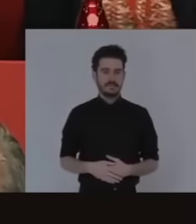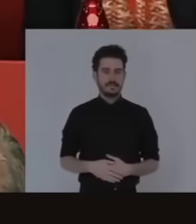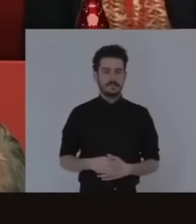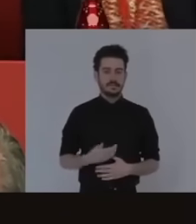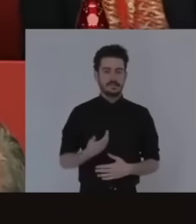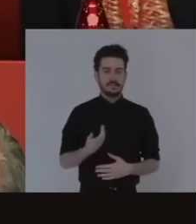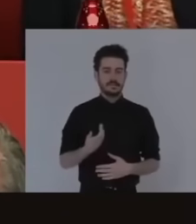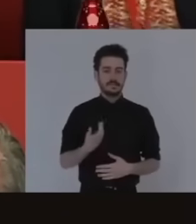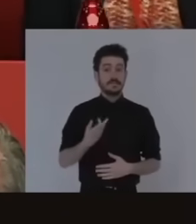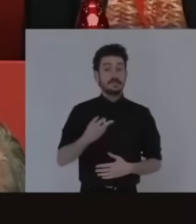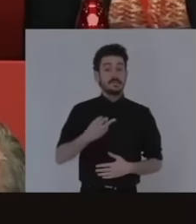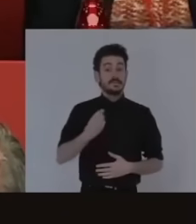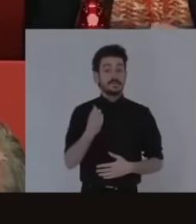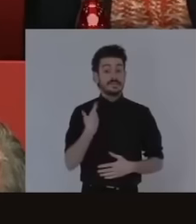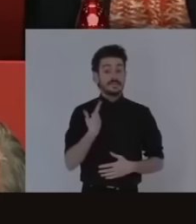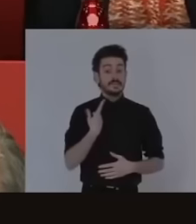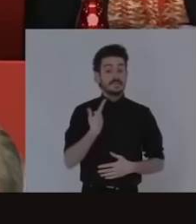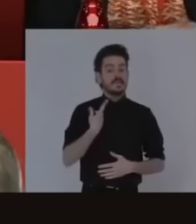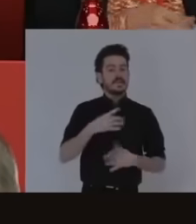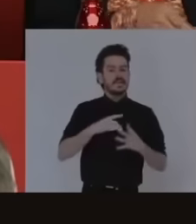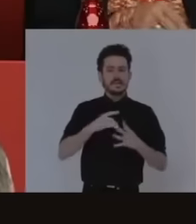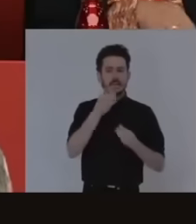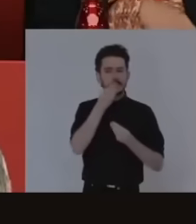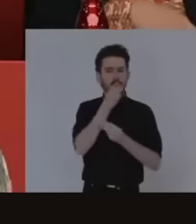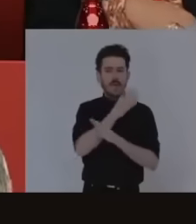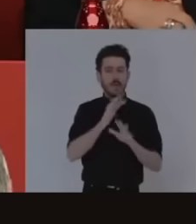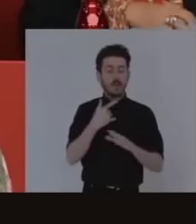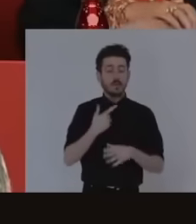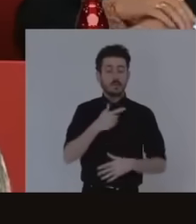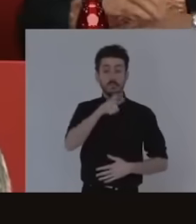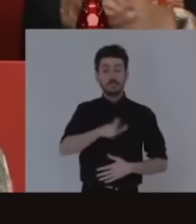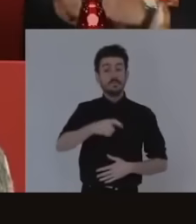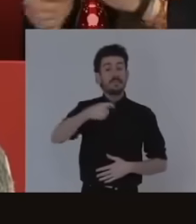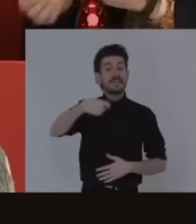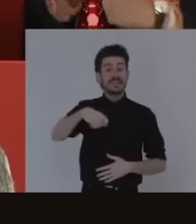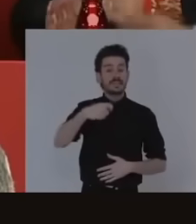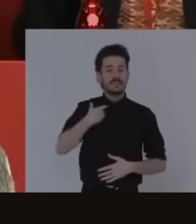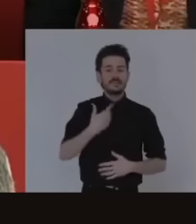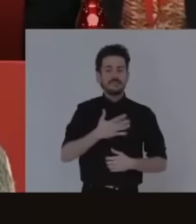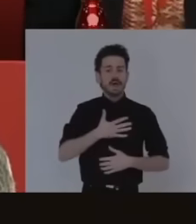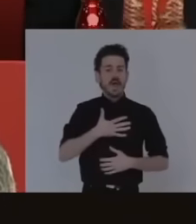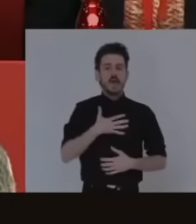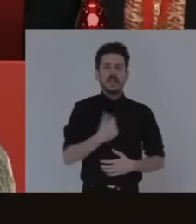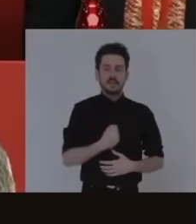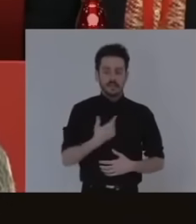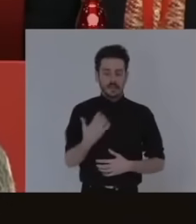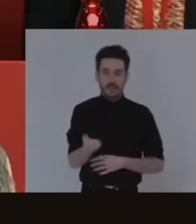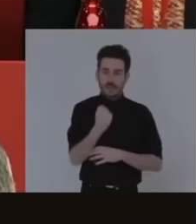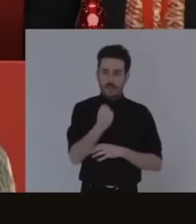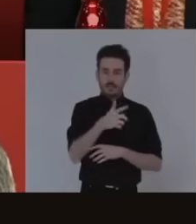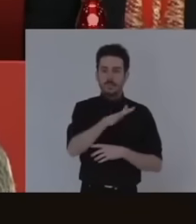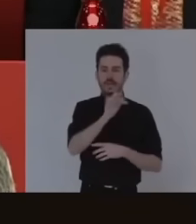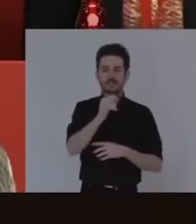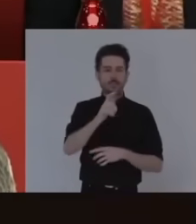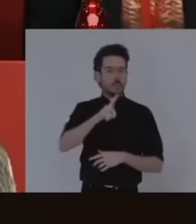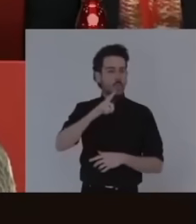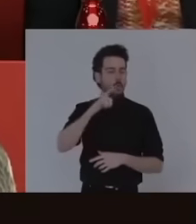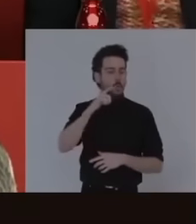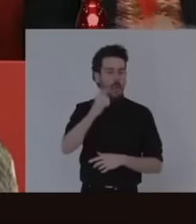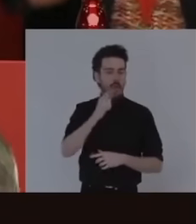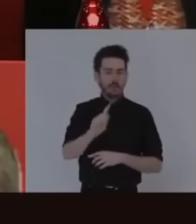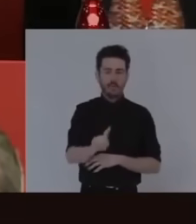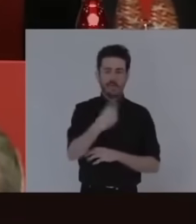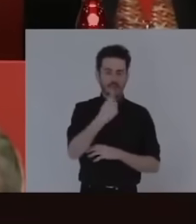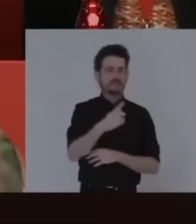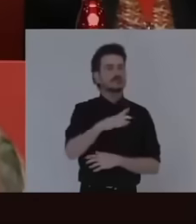valiente. Más enérgico. El enérgico. Más decidido. Y al guapo. Pedro más humano. Presidente, sí, merece la